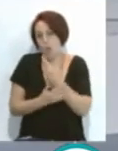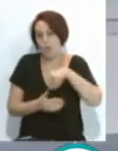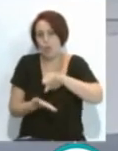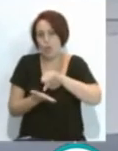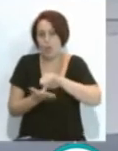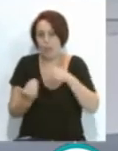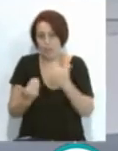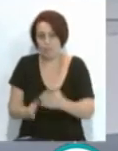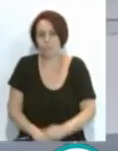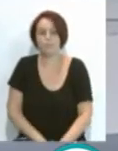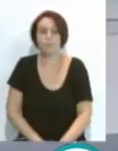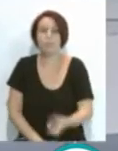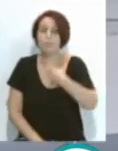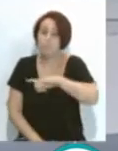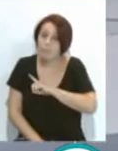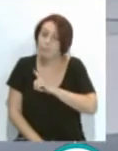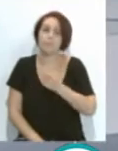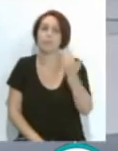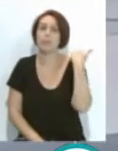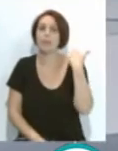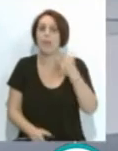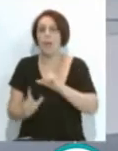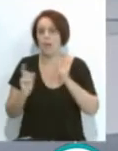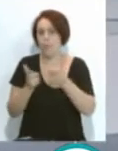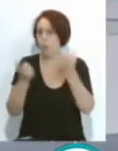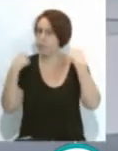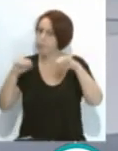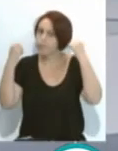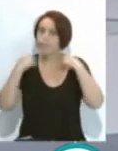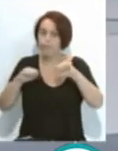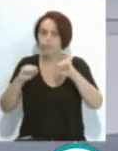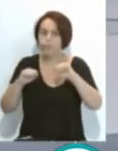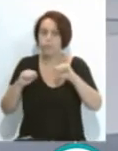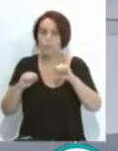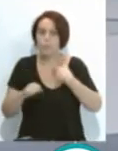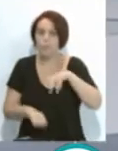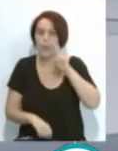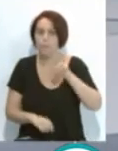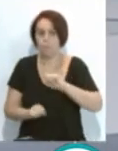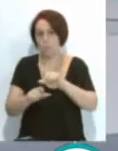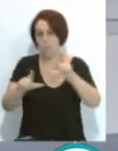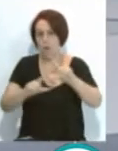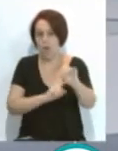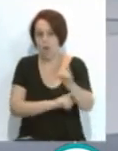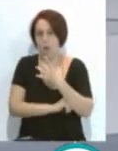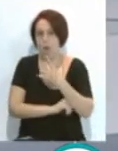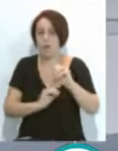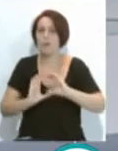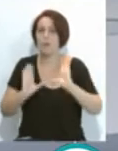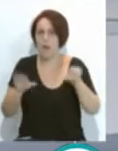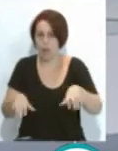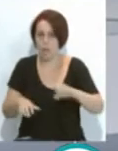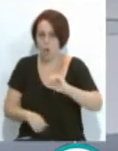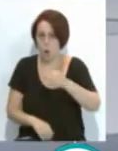ciudad. Ayer también entrenó el equipo, o sea, veíamos cómo nos mandaban las imágenes los del Cádiz Club de Fútbol, pero